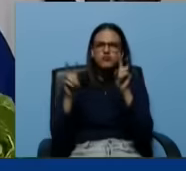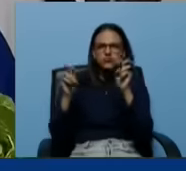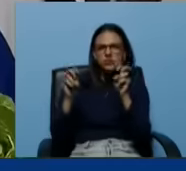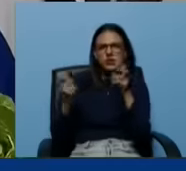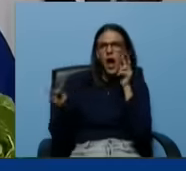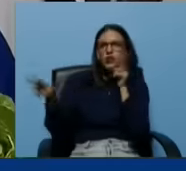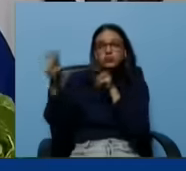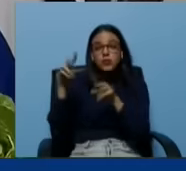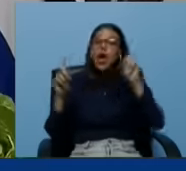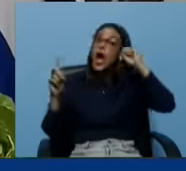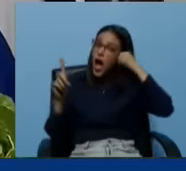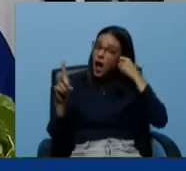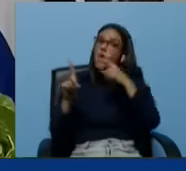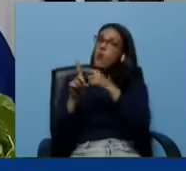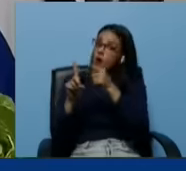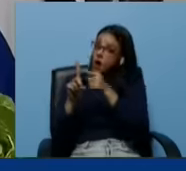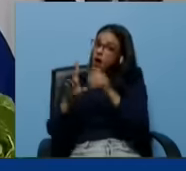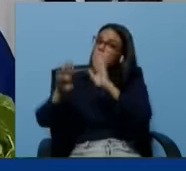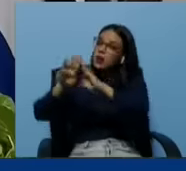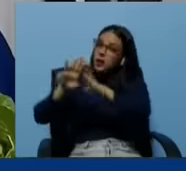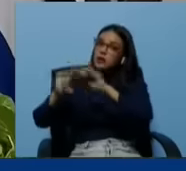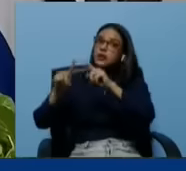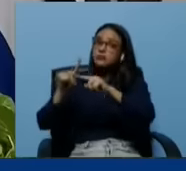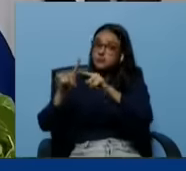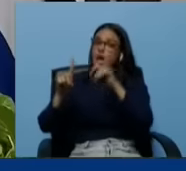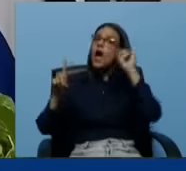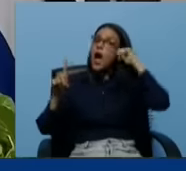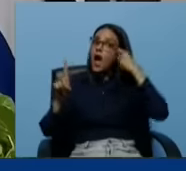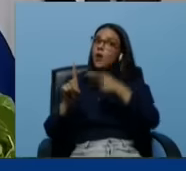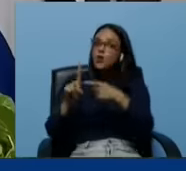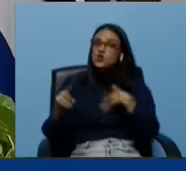Acordate, Lula. Y te podría mencionar